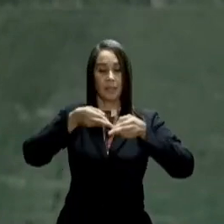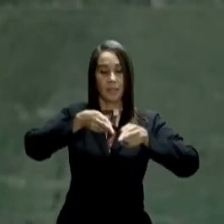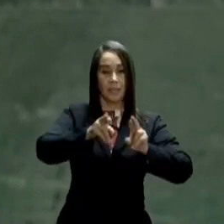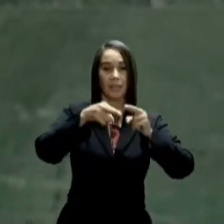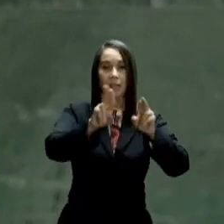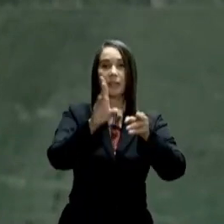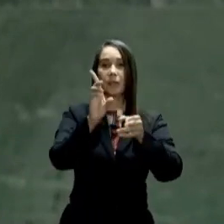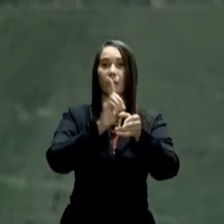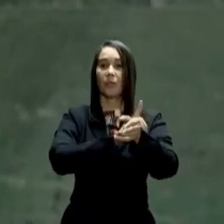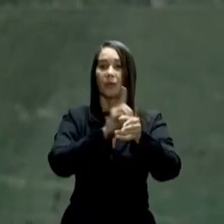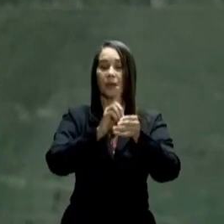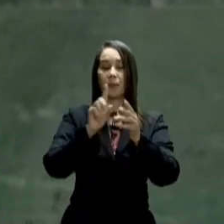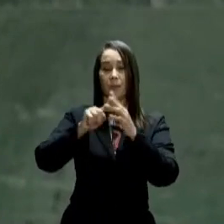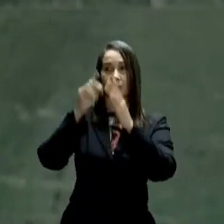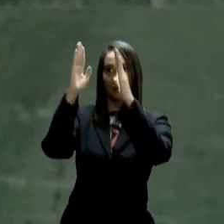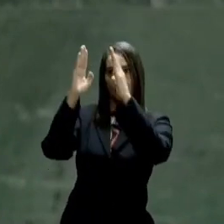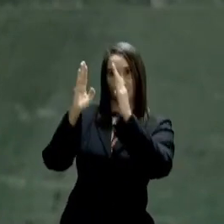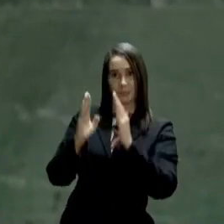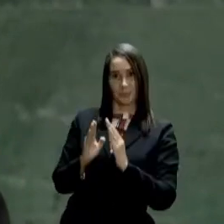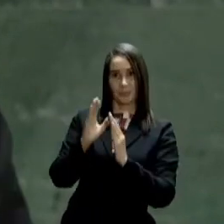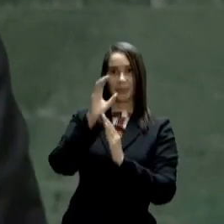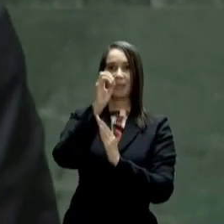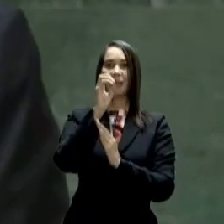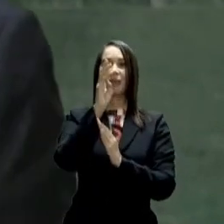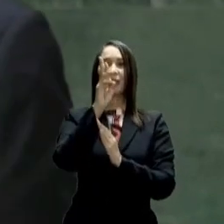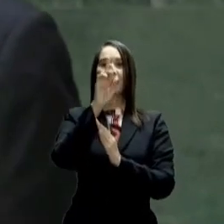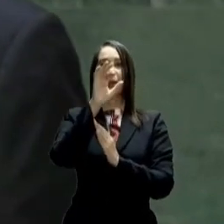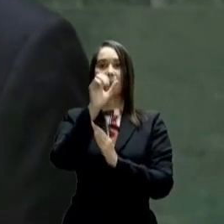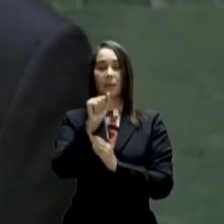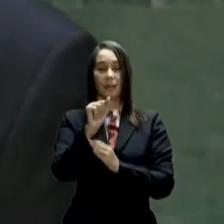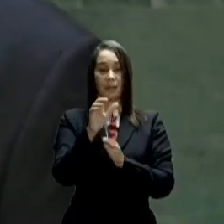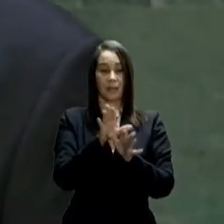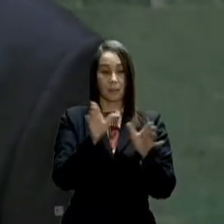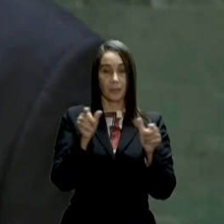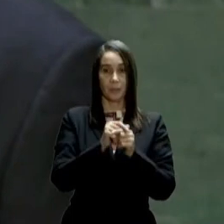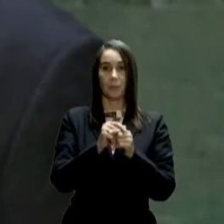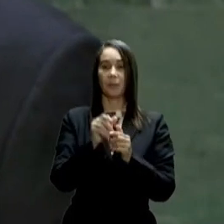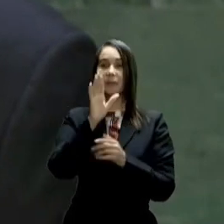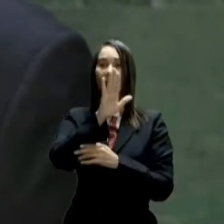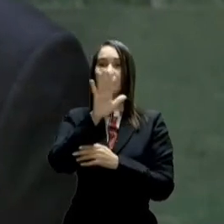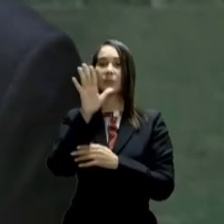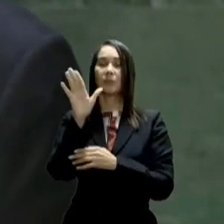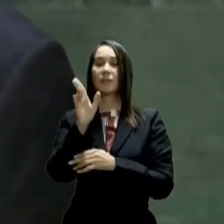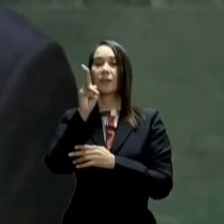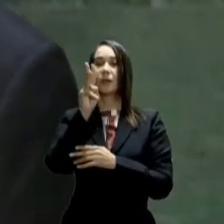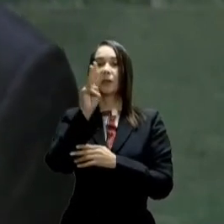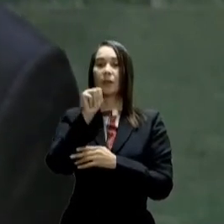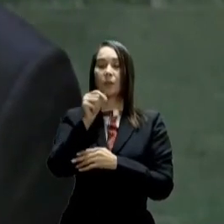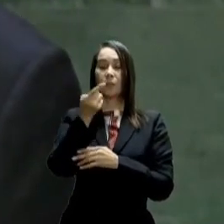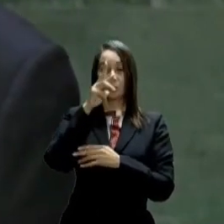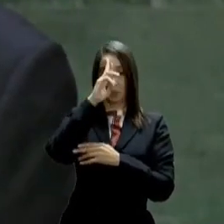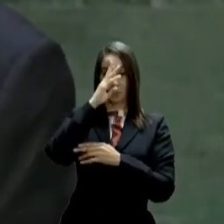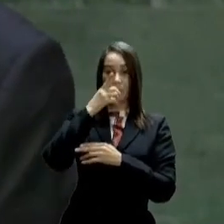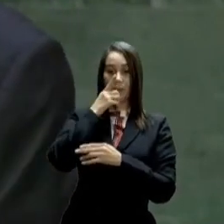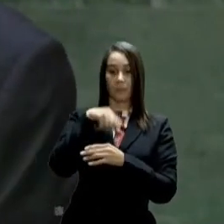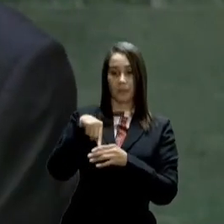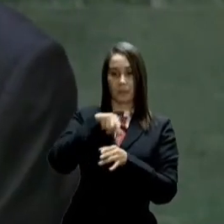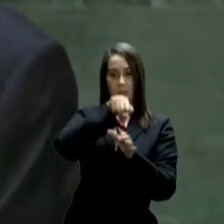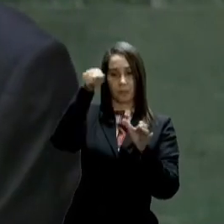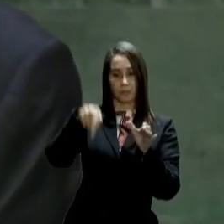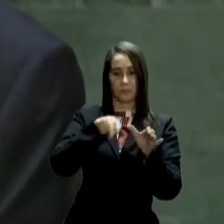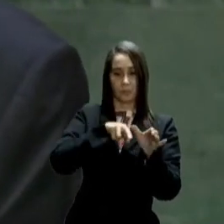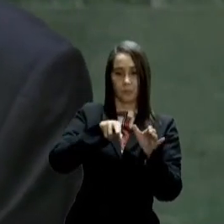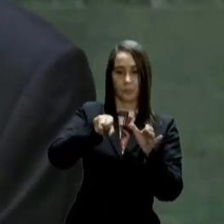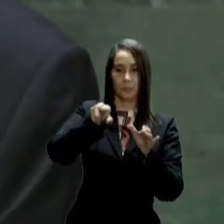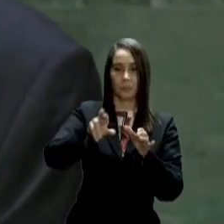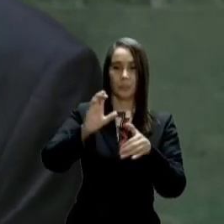Loma de Cabrera y la mayor parte de sus 55 kilómetros recorren nuestro territorio hasta desembocar en la bahía de